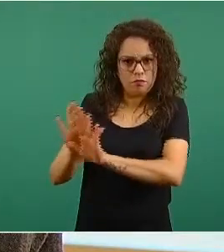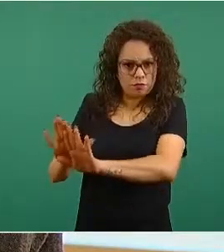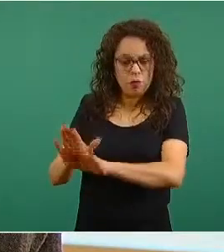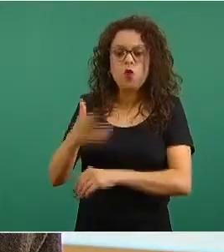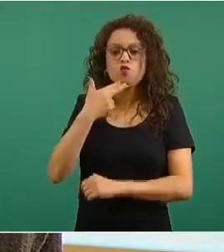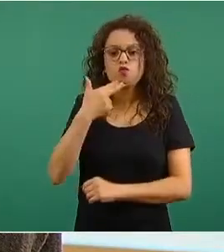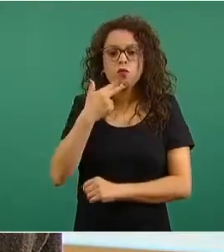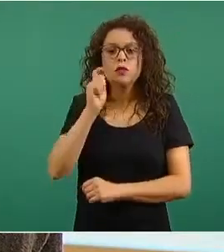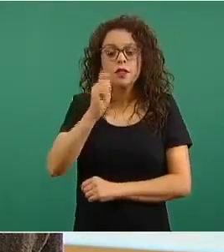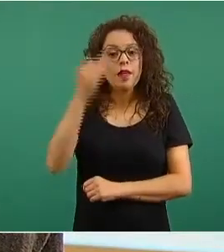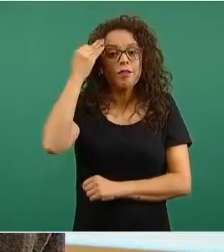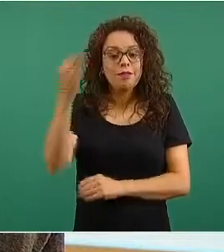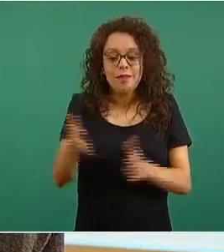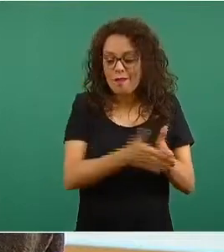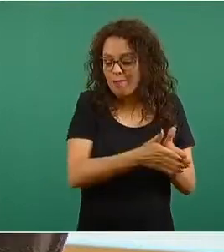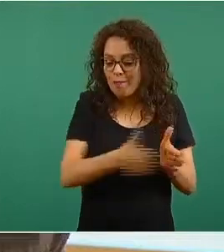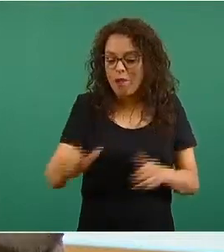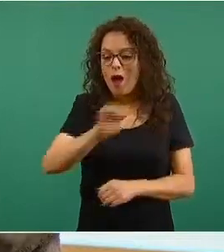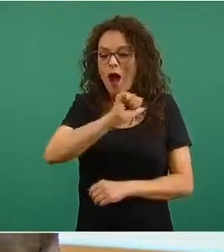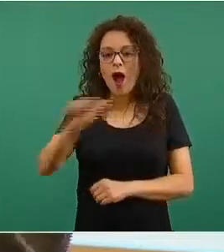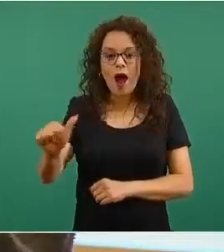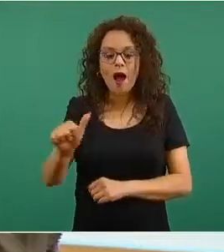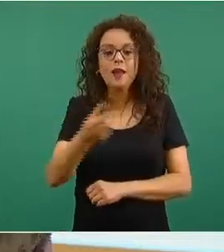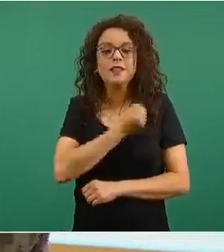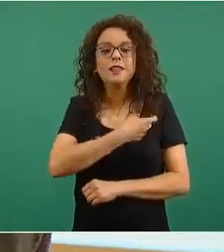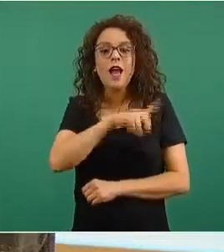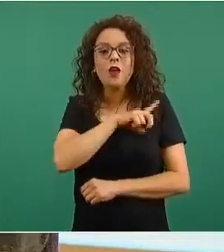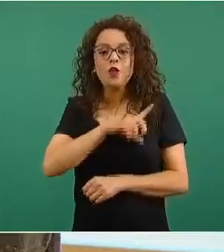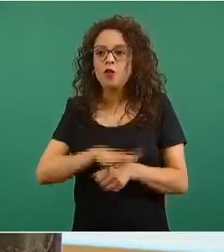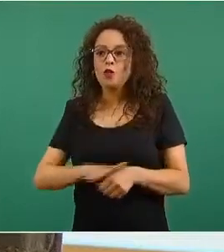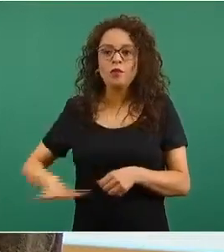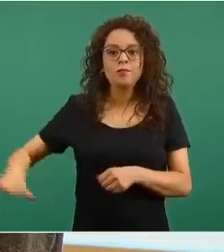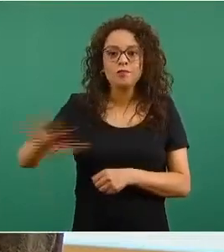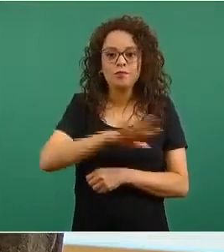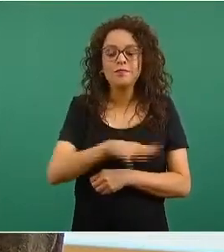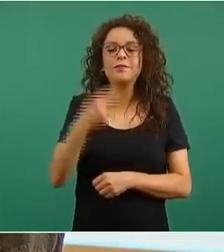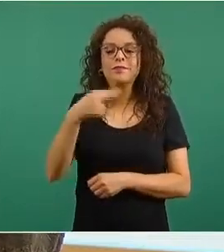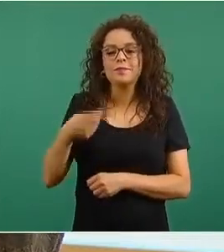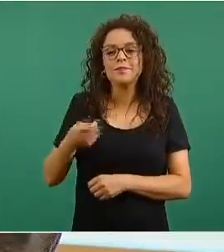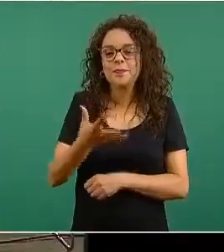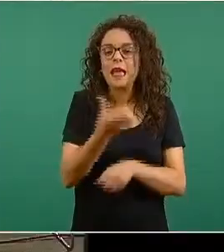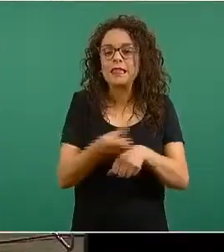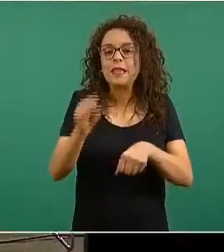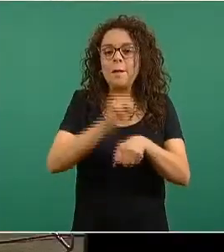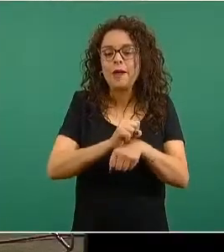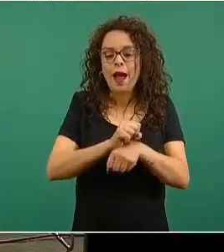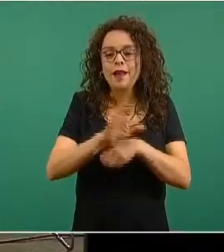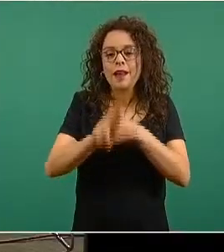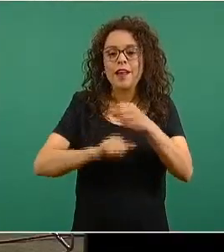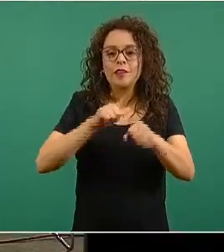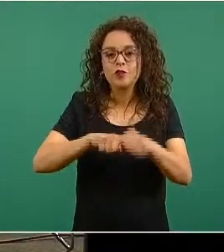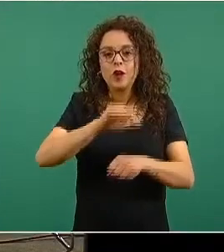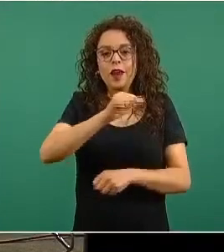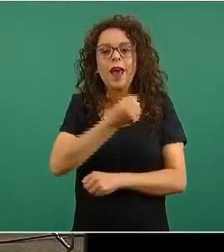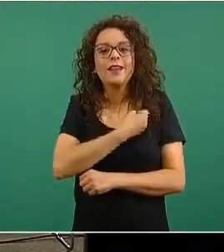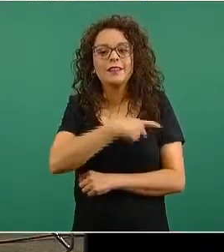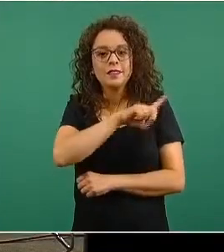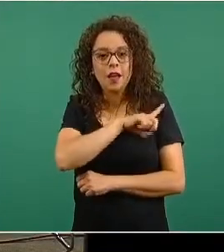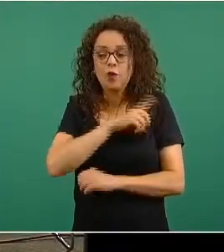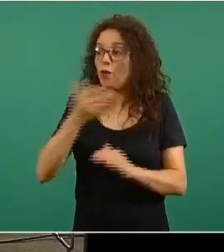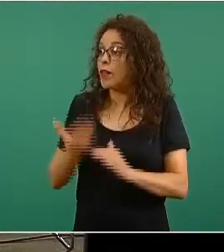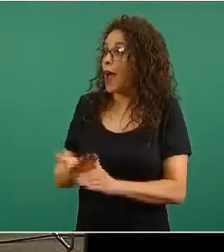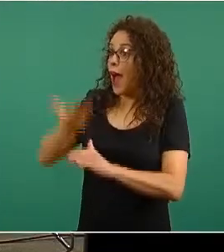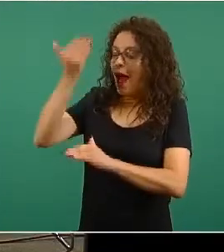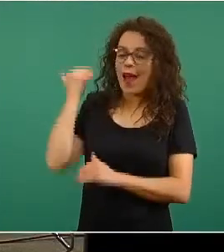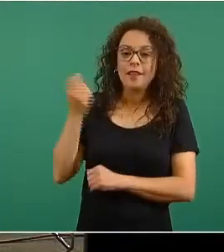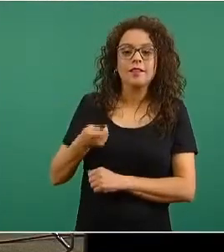las Jornadas Nacionales de Salud Pública, antiguamente llamadas Semanas Nacionales de Salud y más anteriormente llamadas